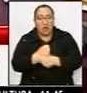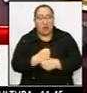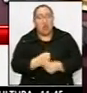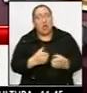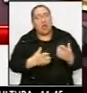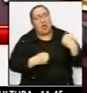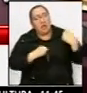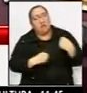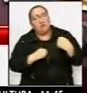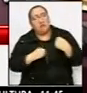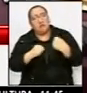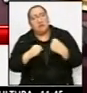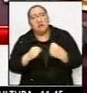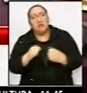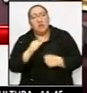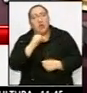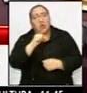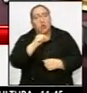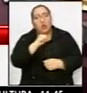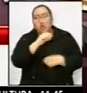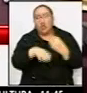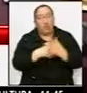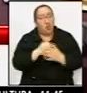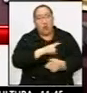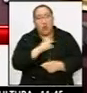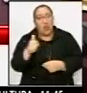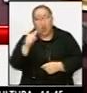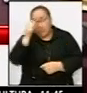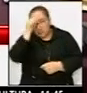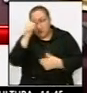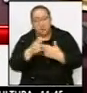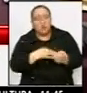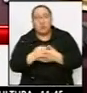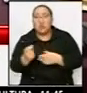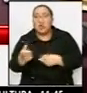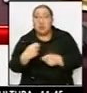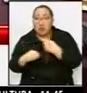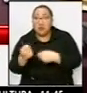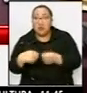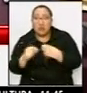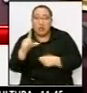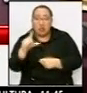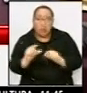llega a las grandes ciudades a vender su producto al costo que la población